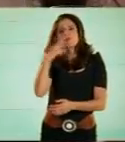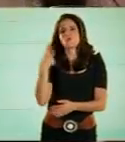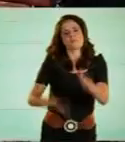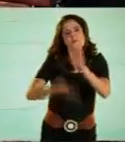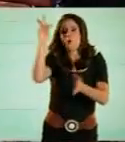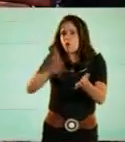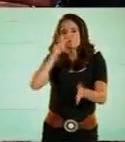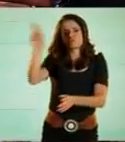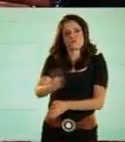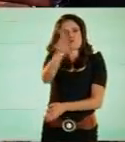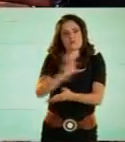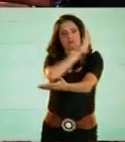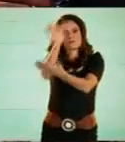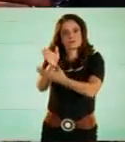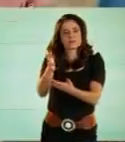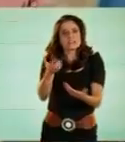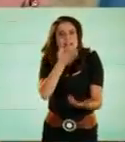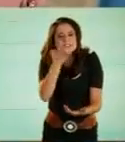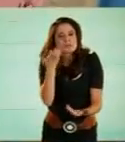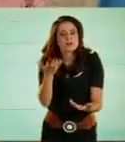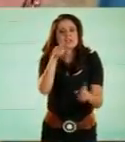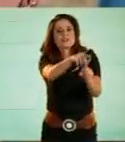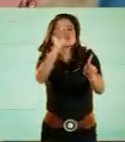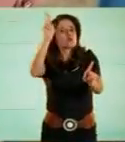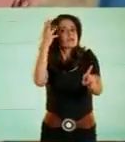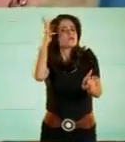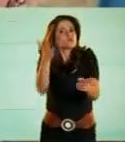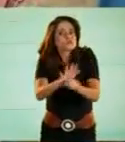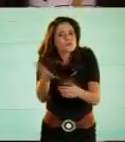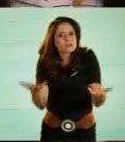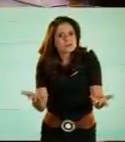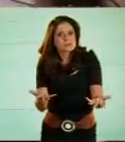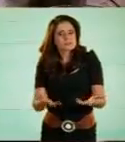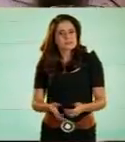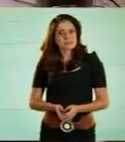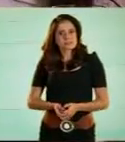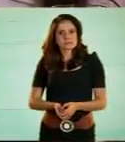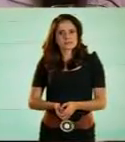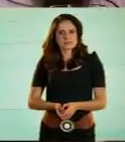pueblo. Ay, ¿y la escuela? ¿Y tu plan de ir a la universidad?